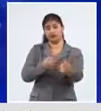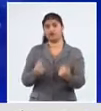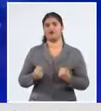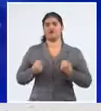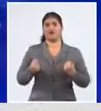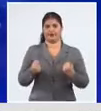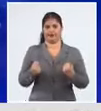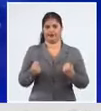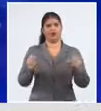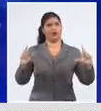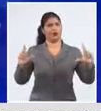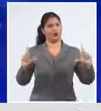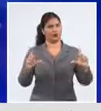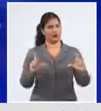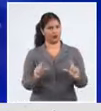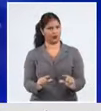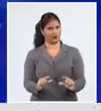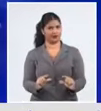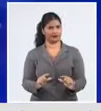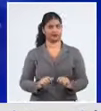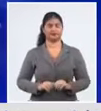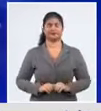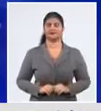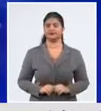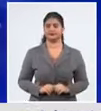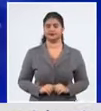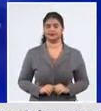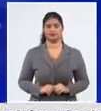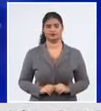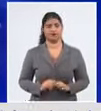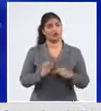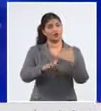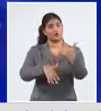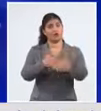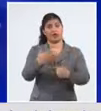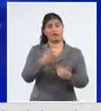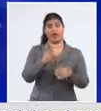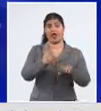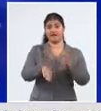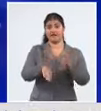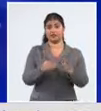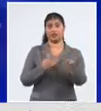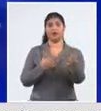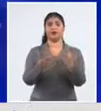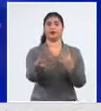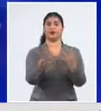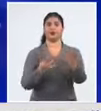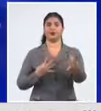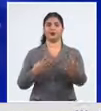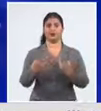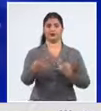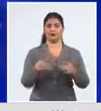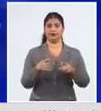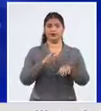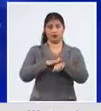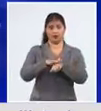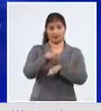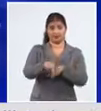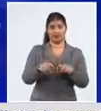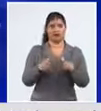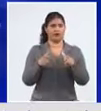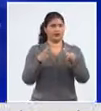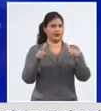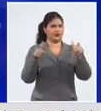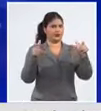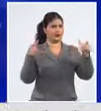que nos ayuda. El movimiento es lo que más daño hace en la transmisión tan elevada que está teniendo estas nuevas